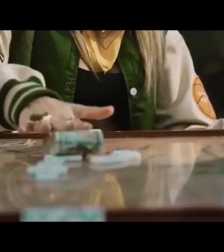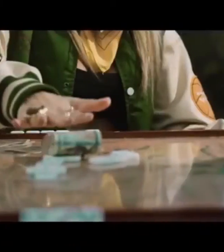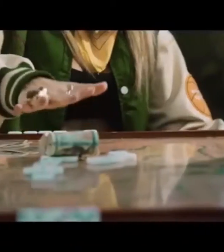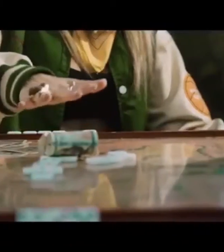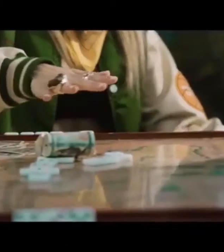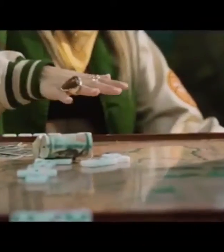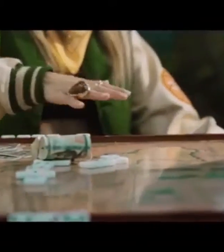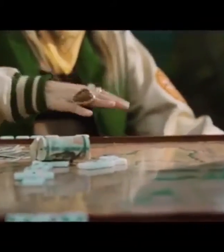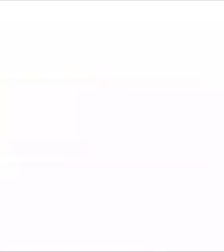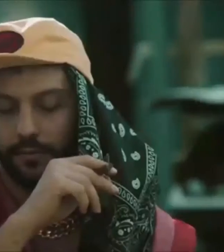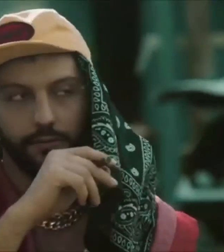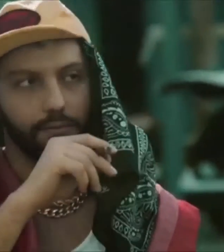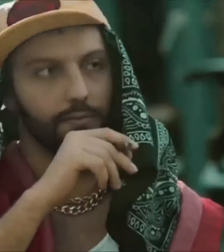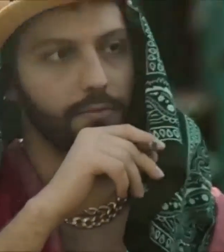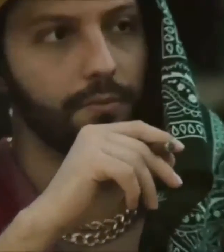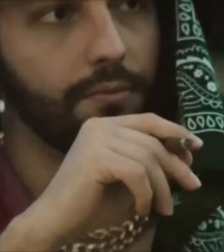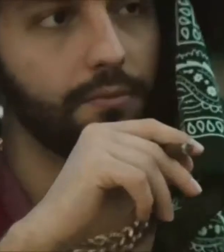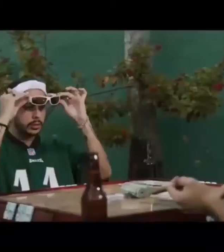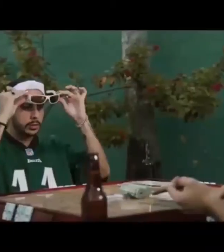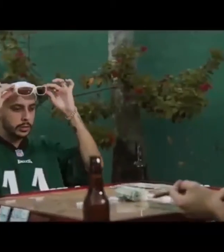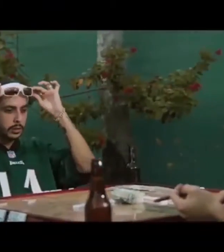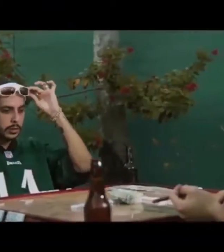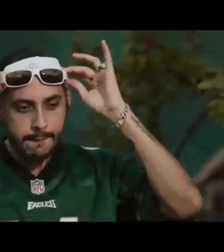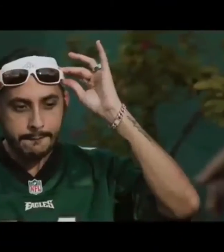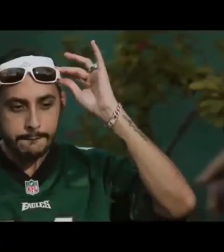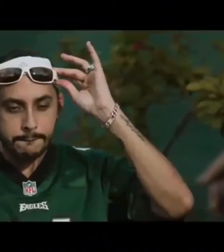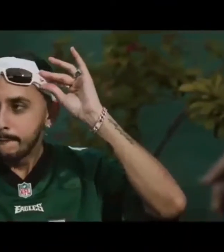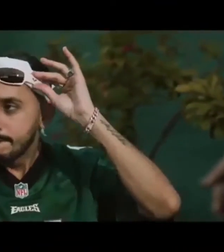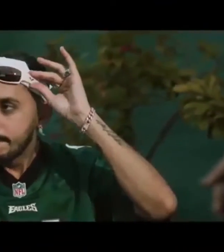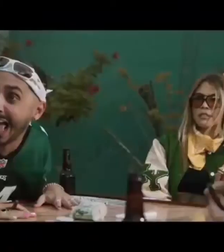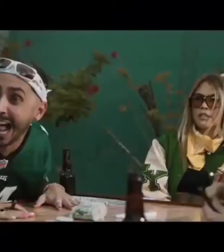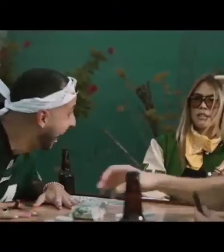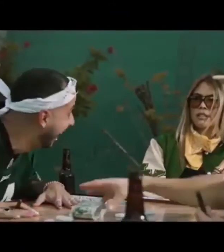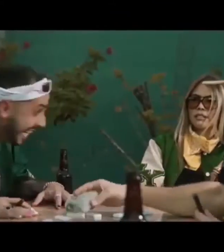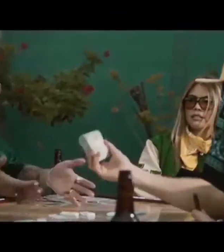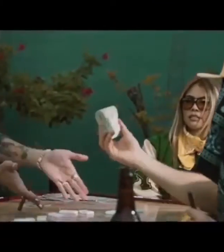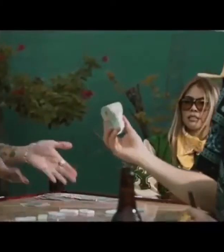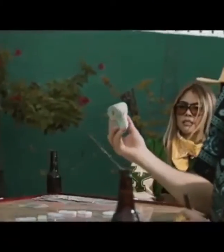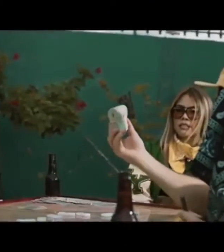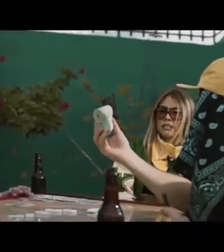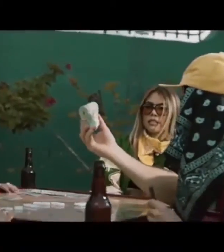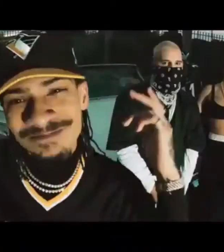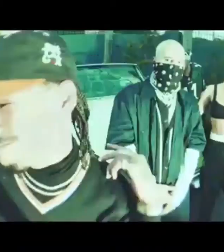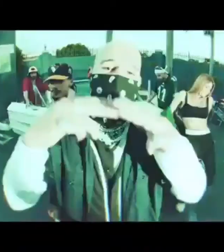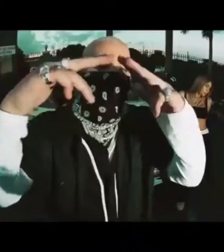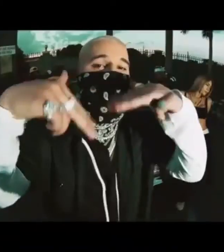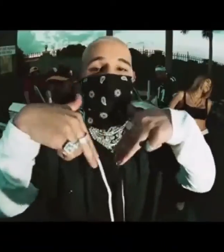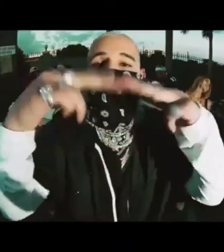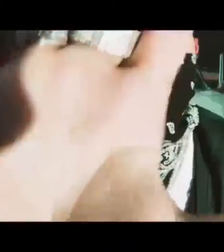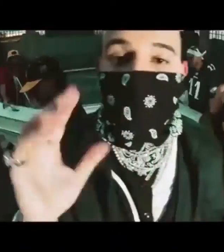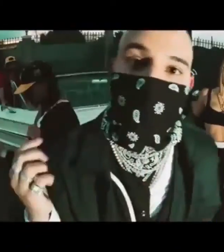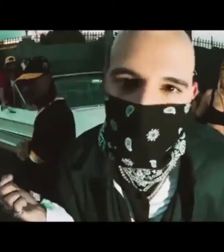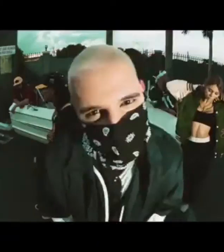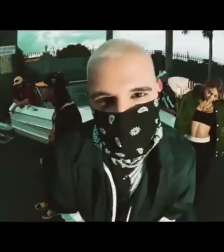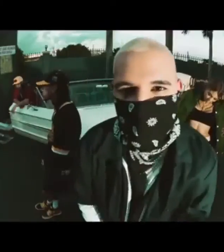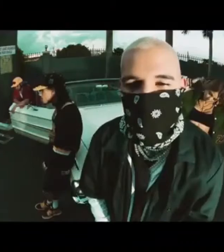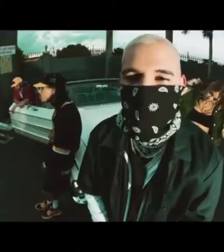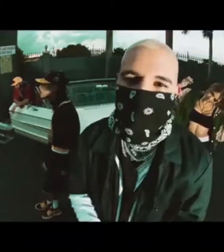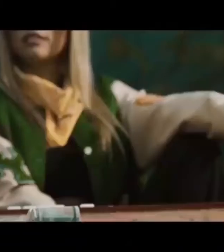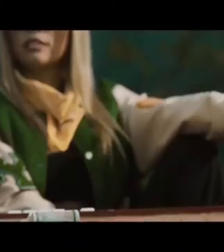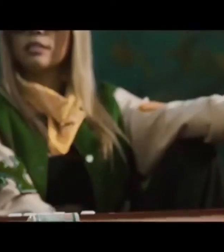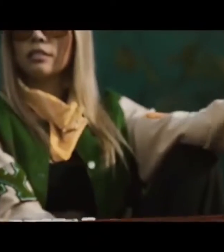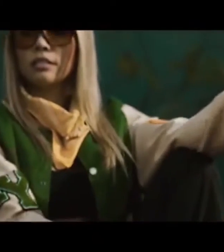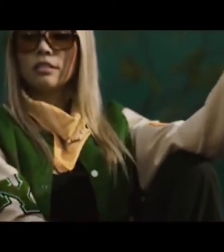decir, en esta zona de Breaker exclusiva de Miami. Hoy les presento este tema que escribió junto